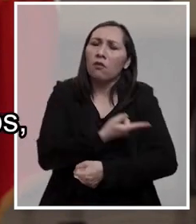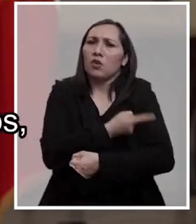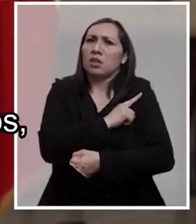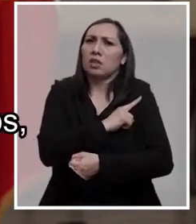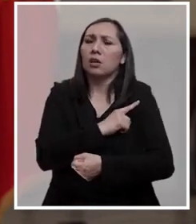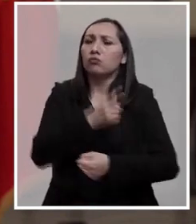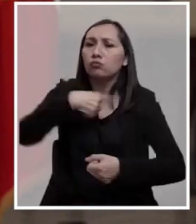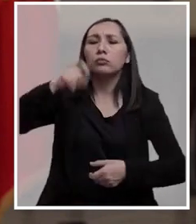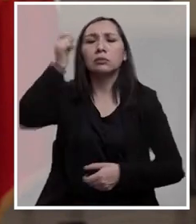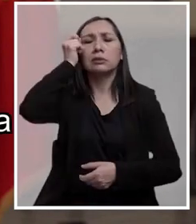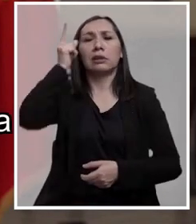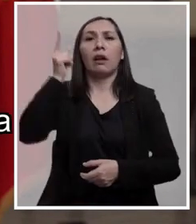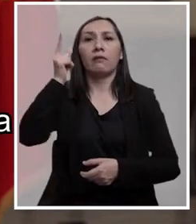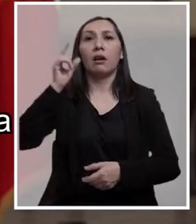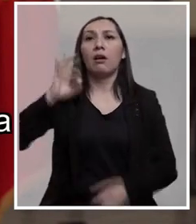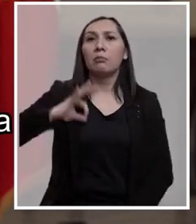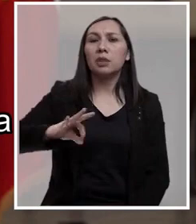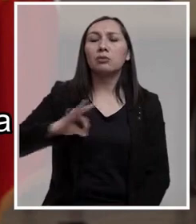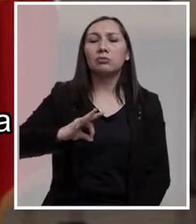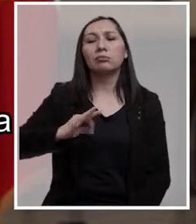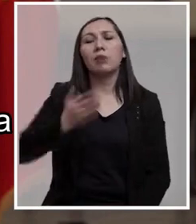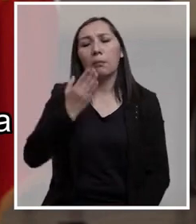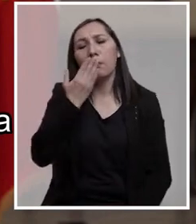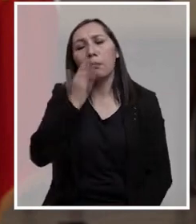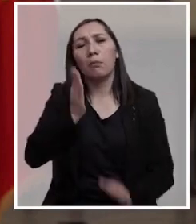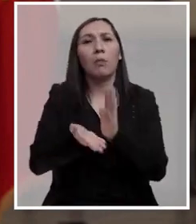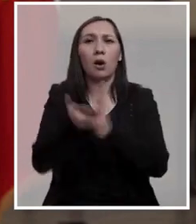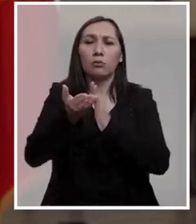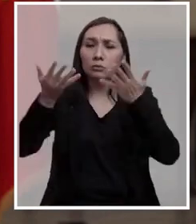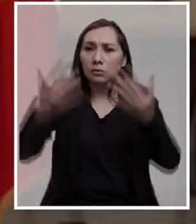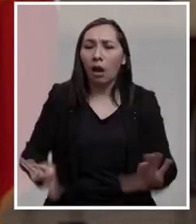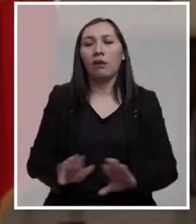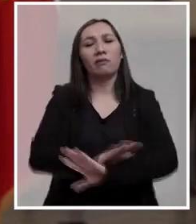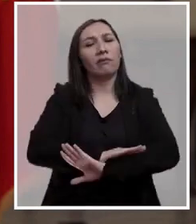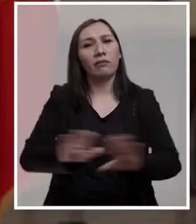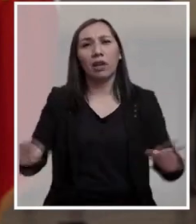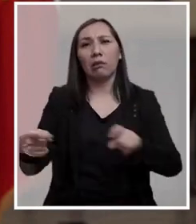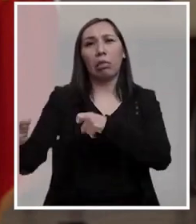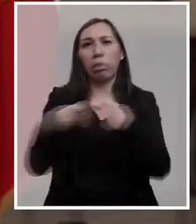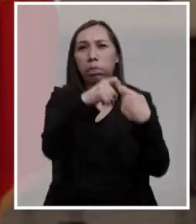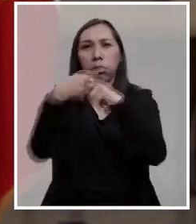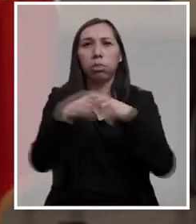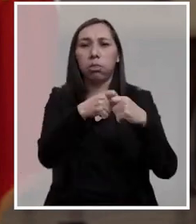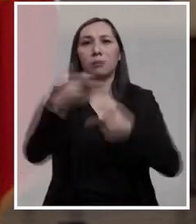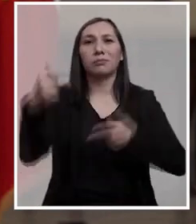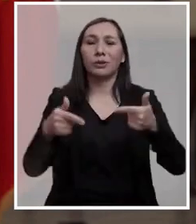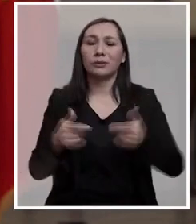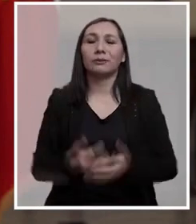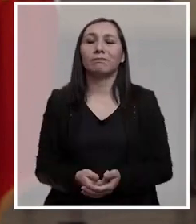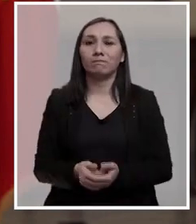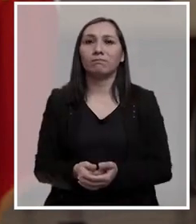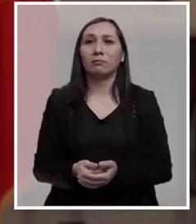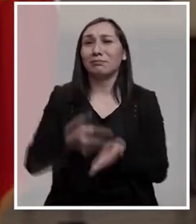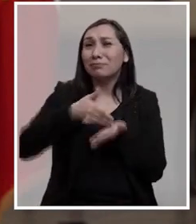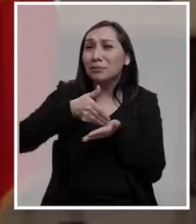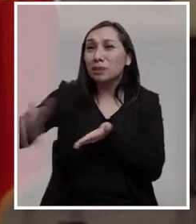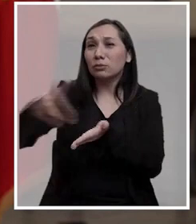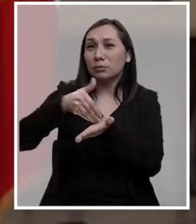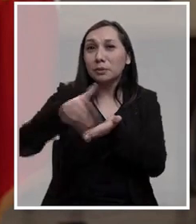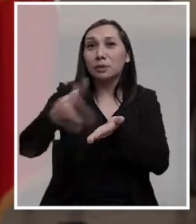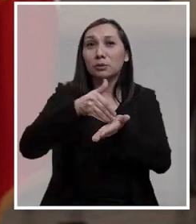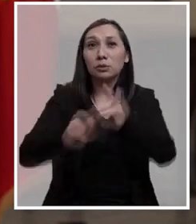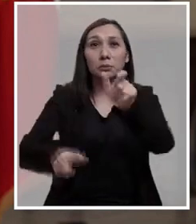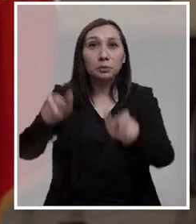lo que hoy todos sabemos que las pensiones tienen que mejorar ya y que basta de peleas políticas es que son millones